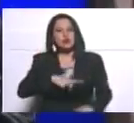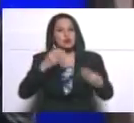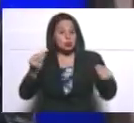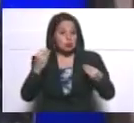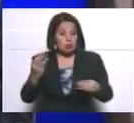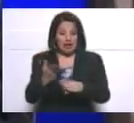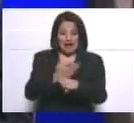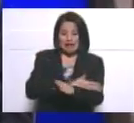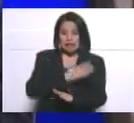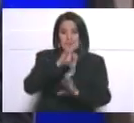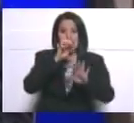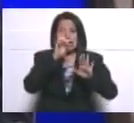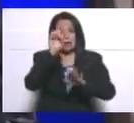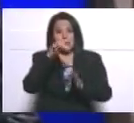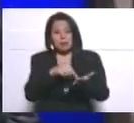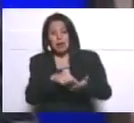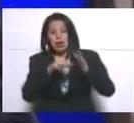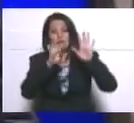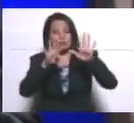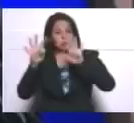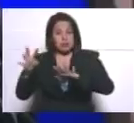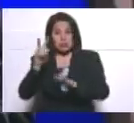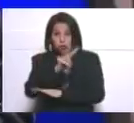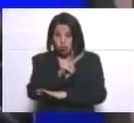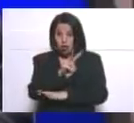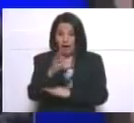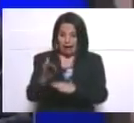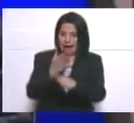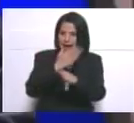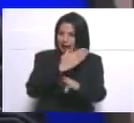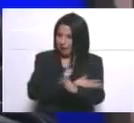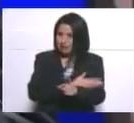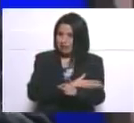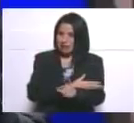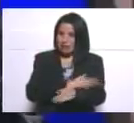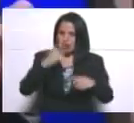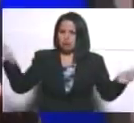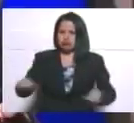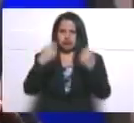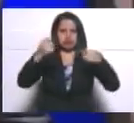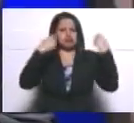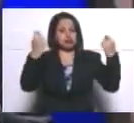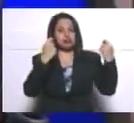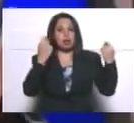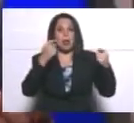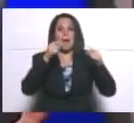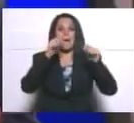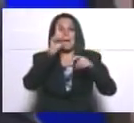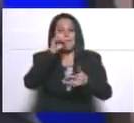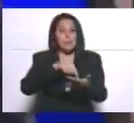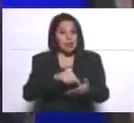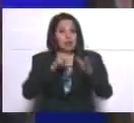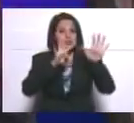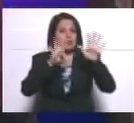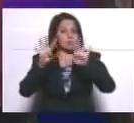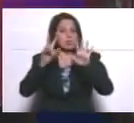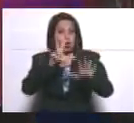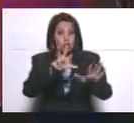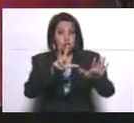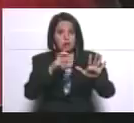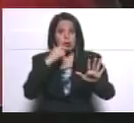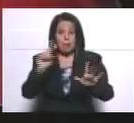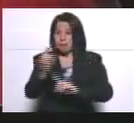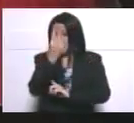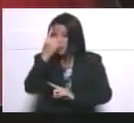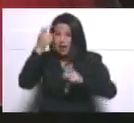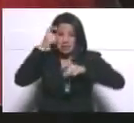del 1992, antes por tanto de la campaña de 1998, la primera campaña electoral de